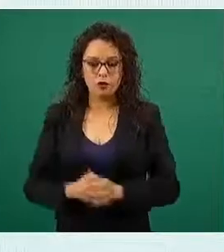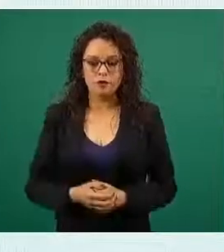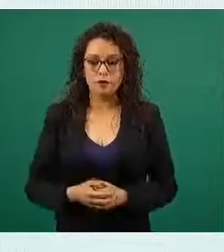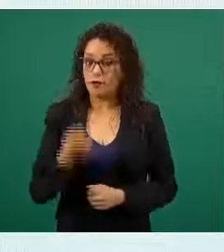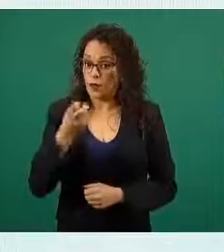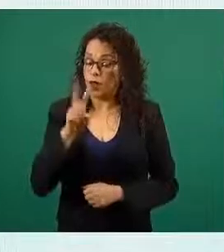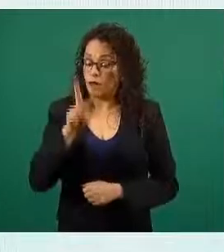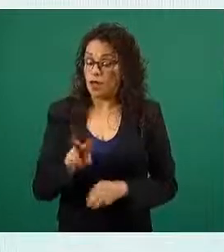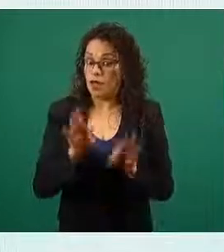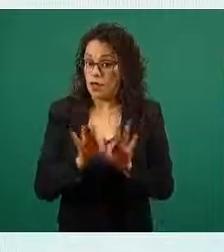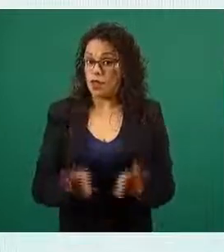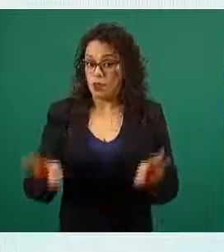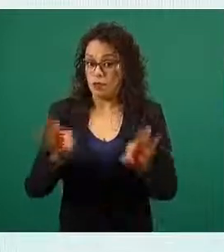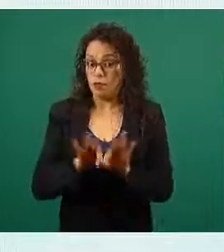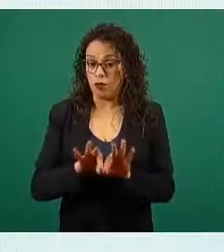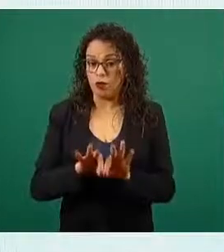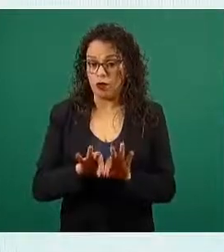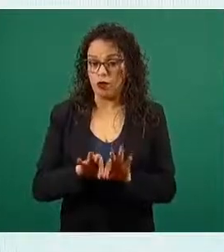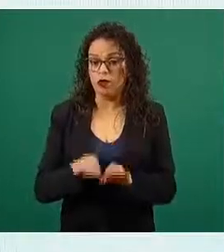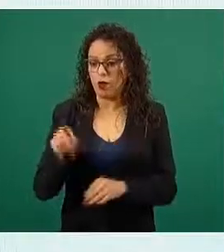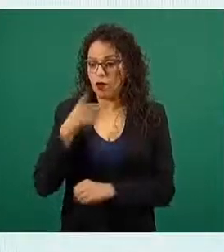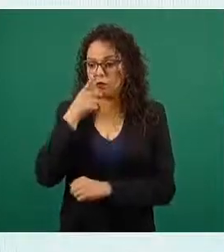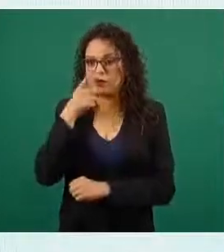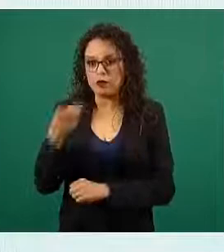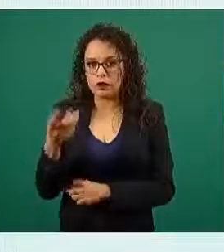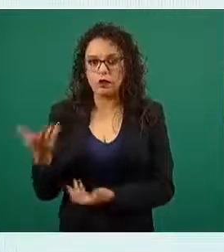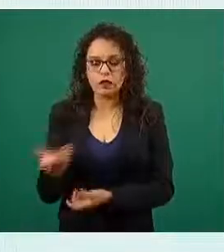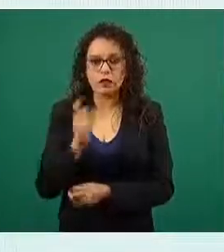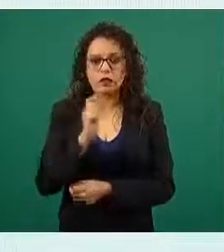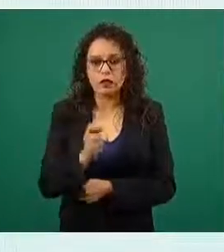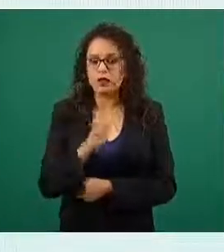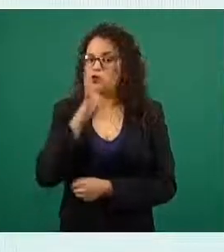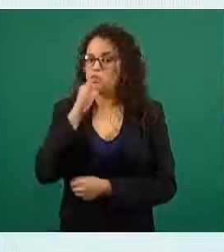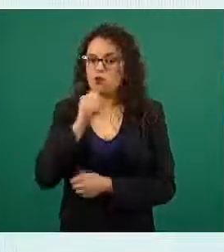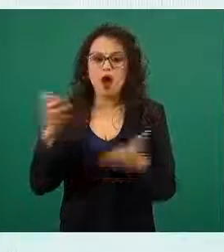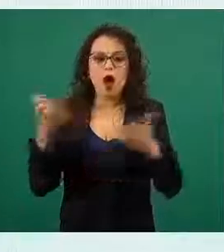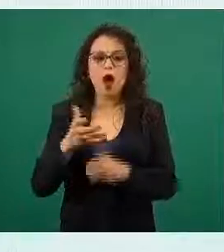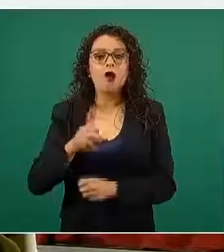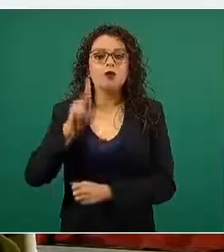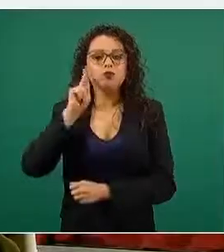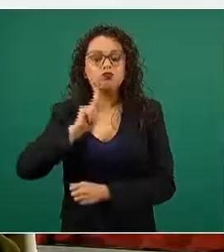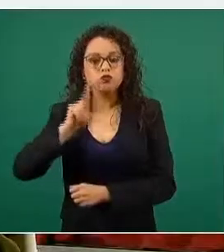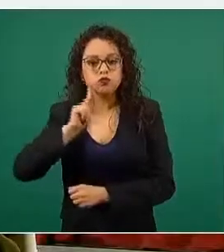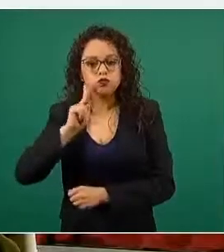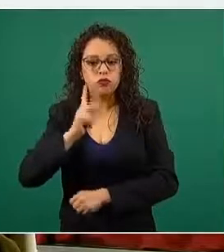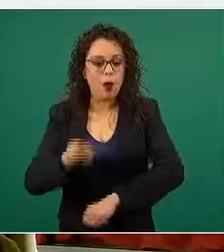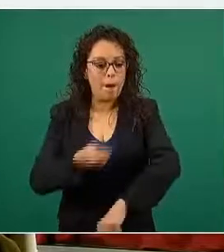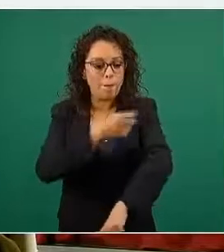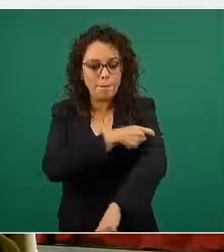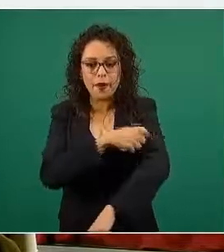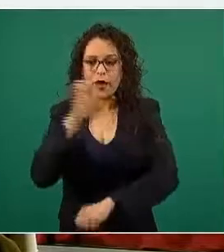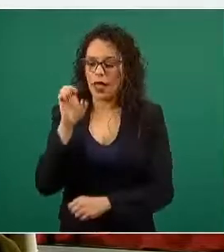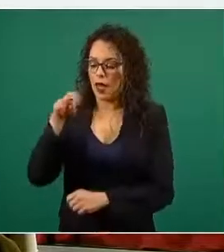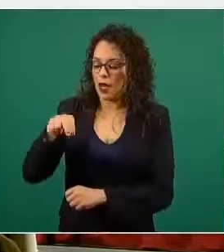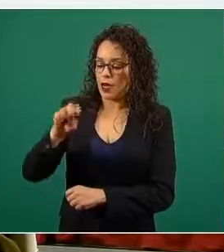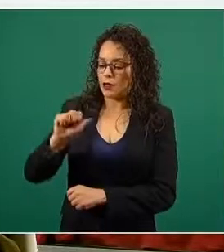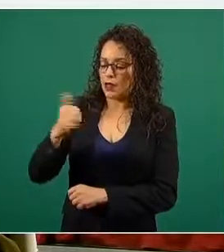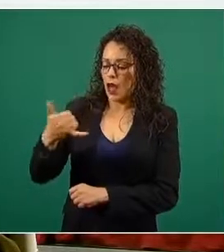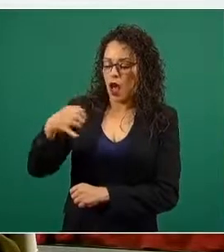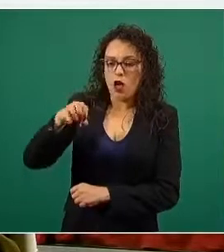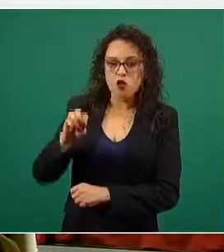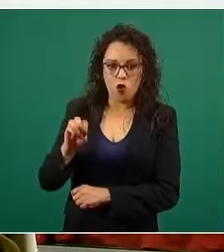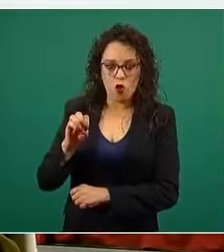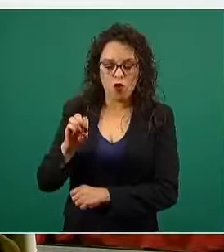que establece que no se pueden hacer ensayos clínicos o no se deben hacer ensayos clínicos iniciales